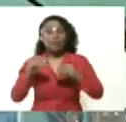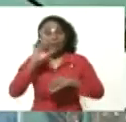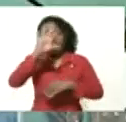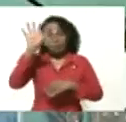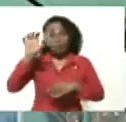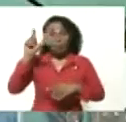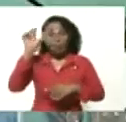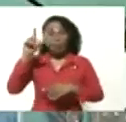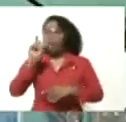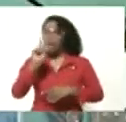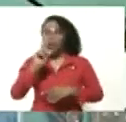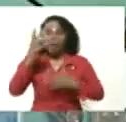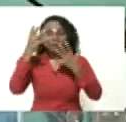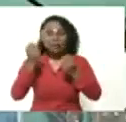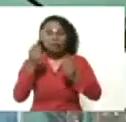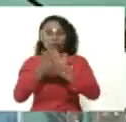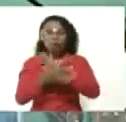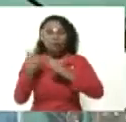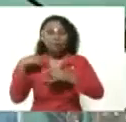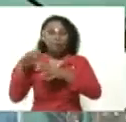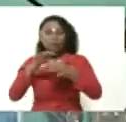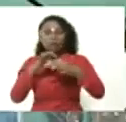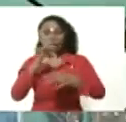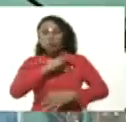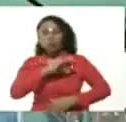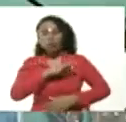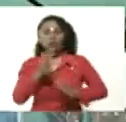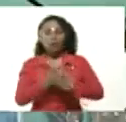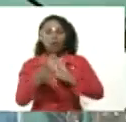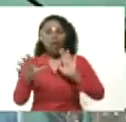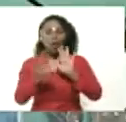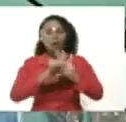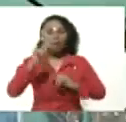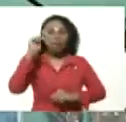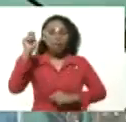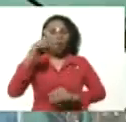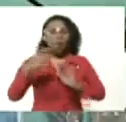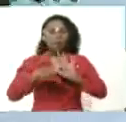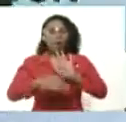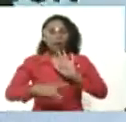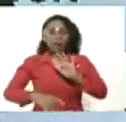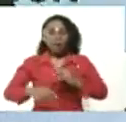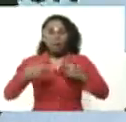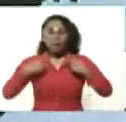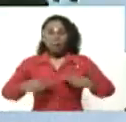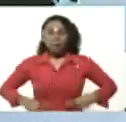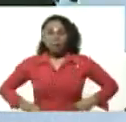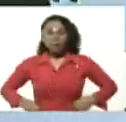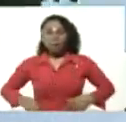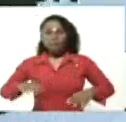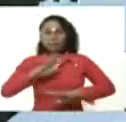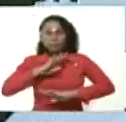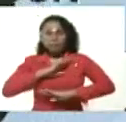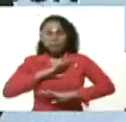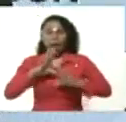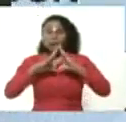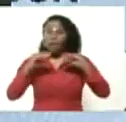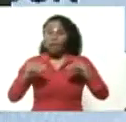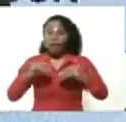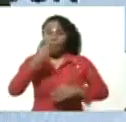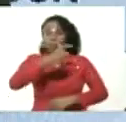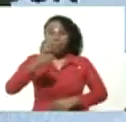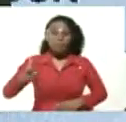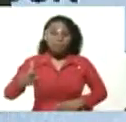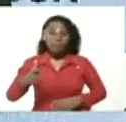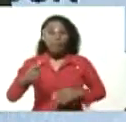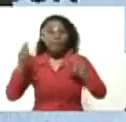país no entiendan que la unidad y la soberanía nacional en la Constitución, en los derechos humanos, es algo que beneficia a todos los ciudadanos al